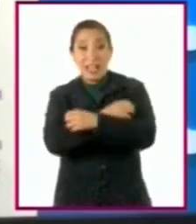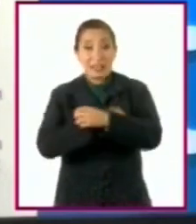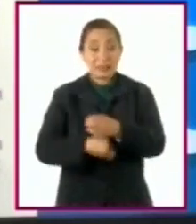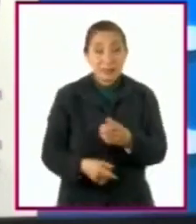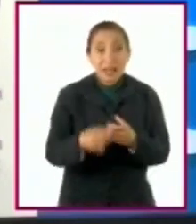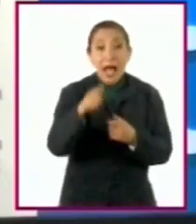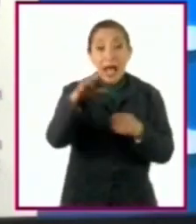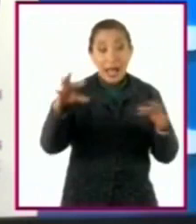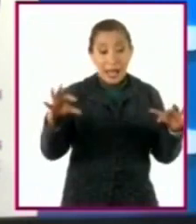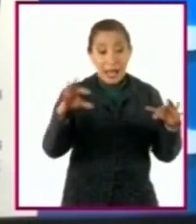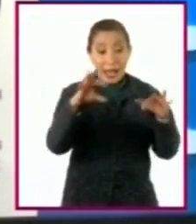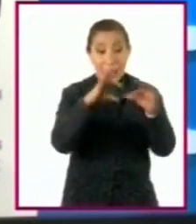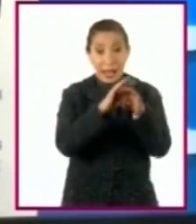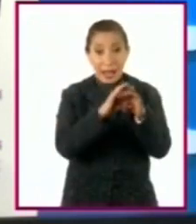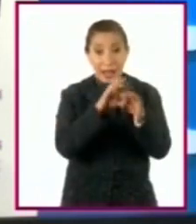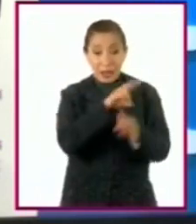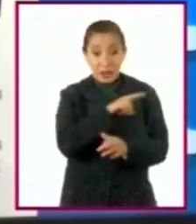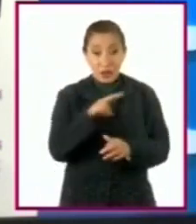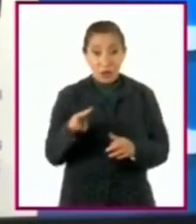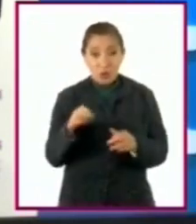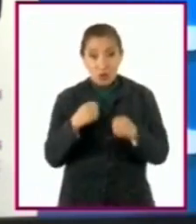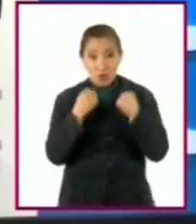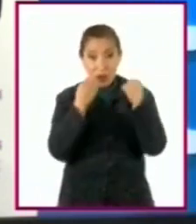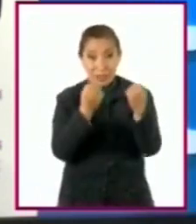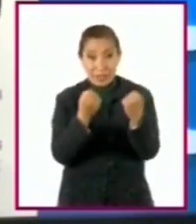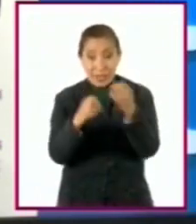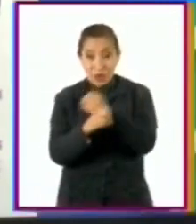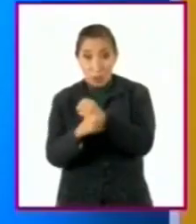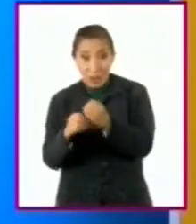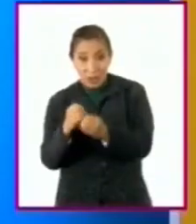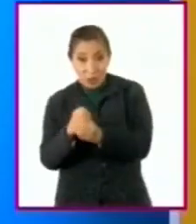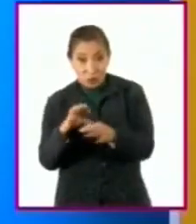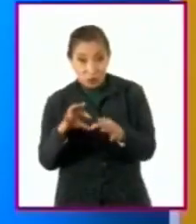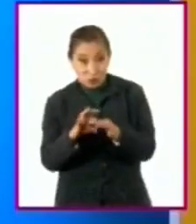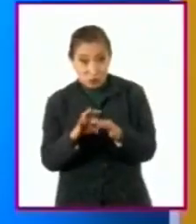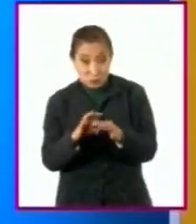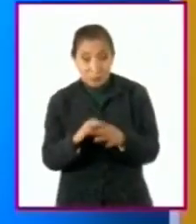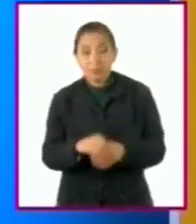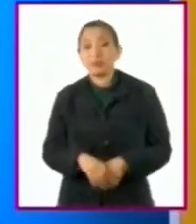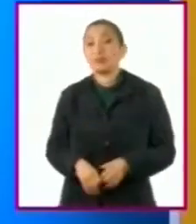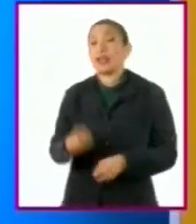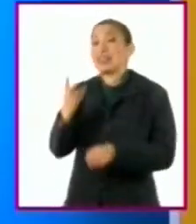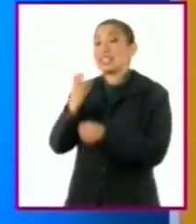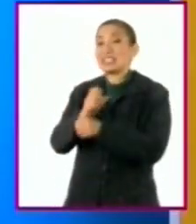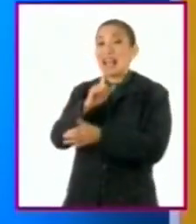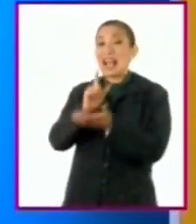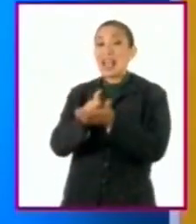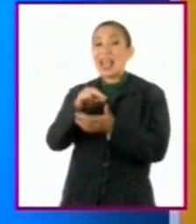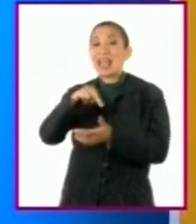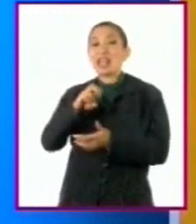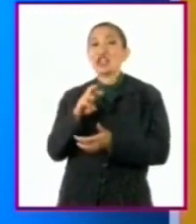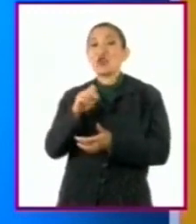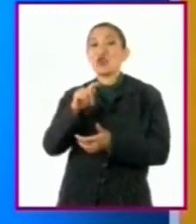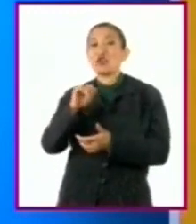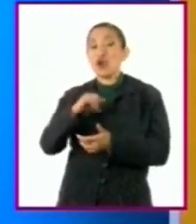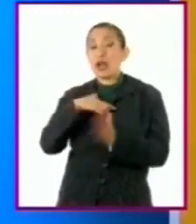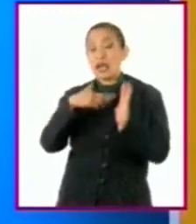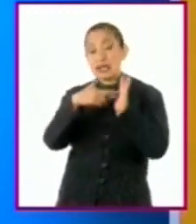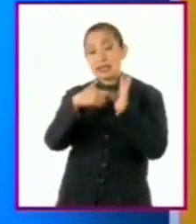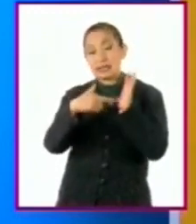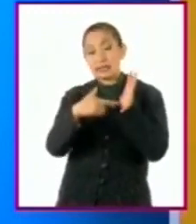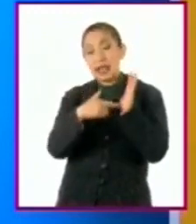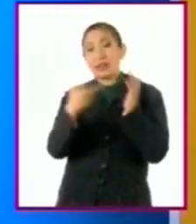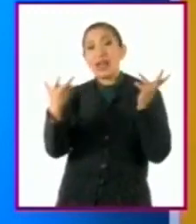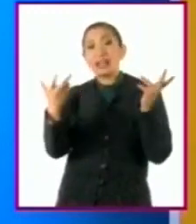una interacción entre las fuerzas y los cuerpos? La tercera ley de Newton propuso el principio